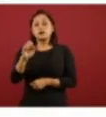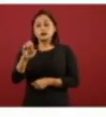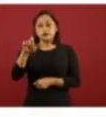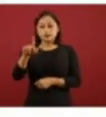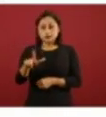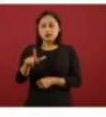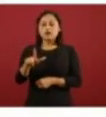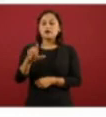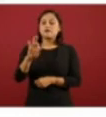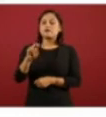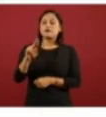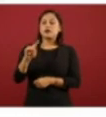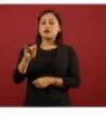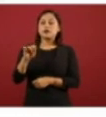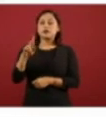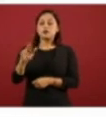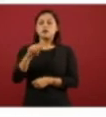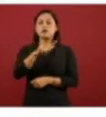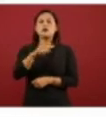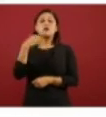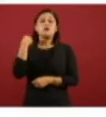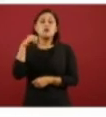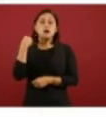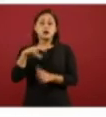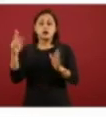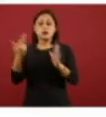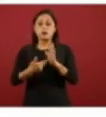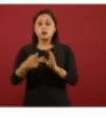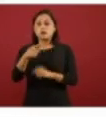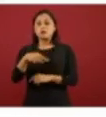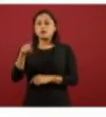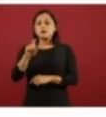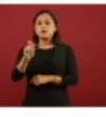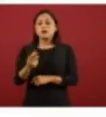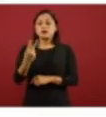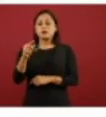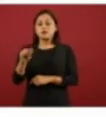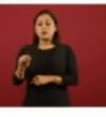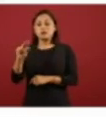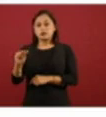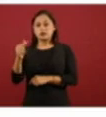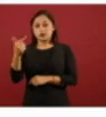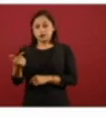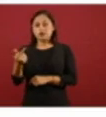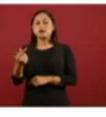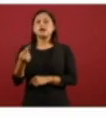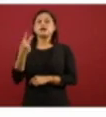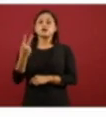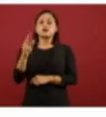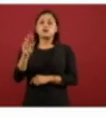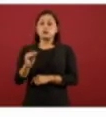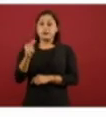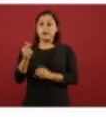operadora portuaria, en Huatulco, Oaxaca, tiene el precio más alto, 22.87 por litro, con un margen de 2.97